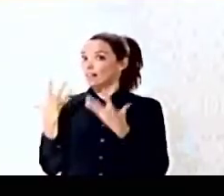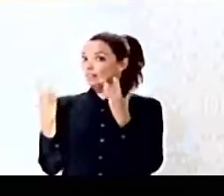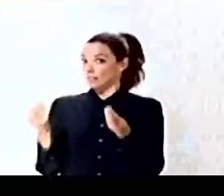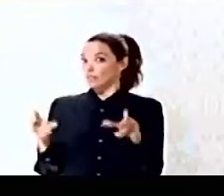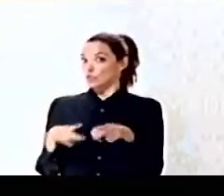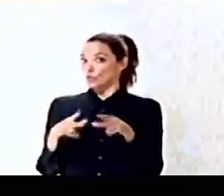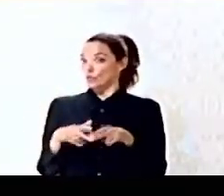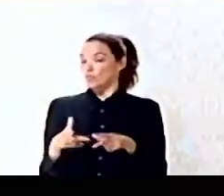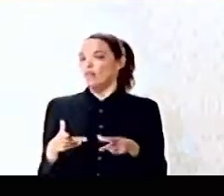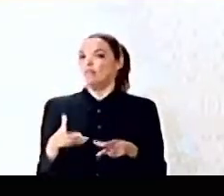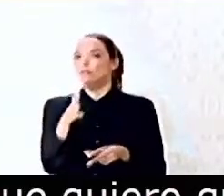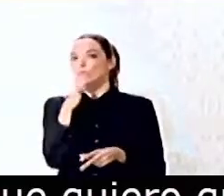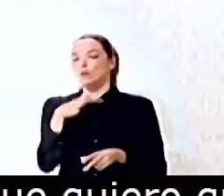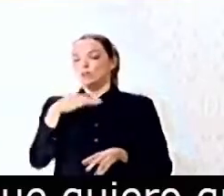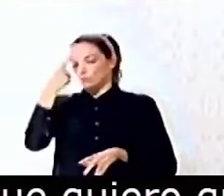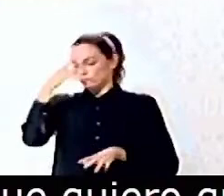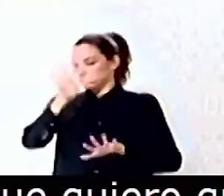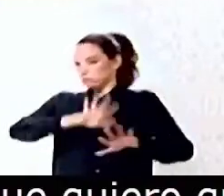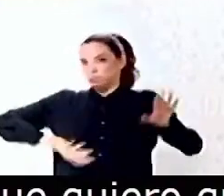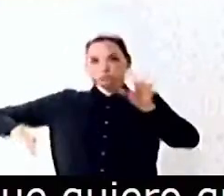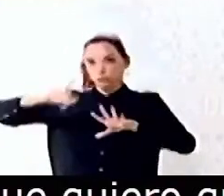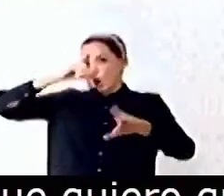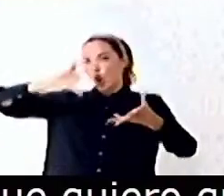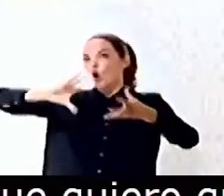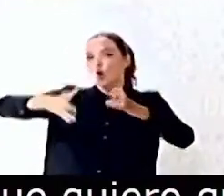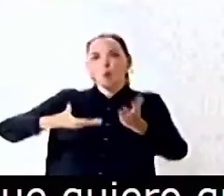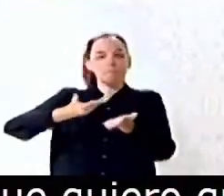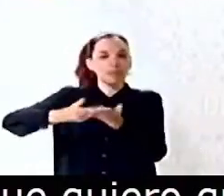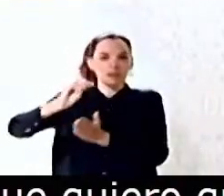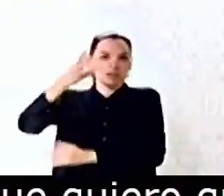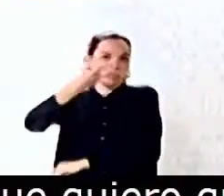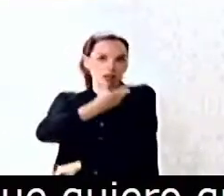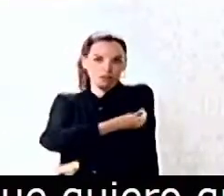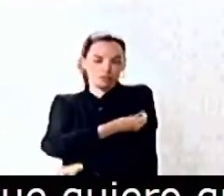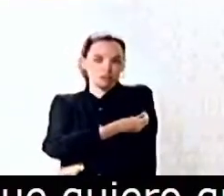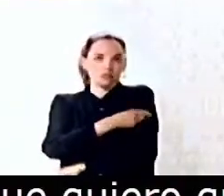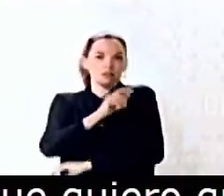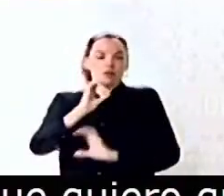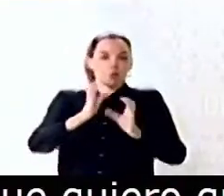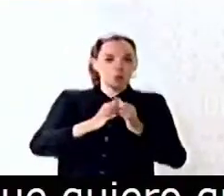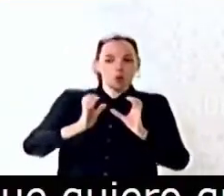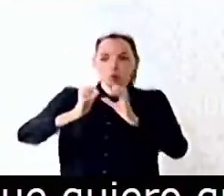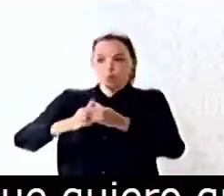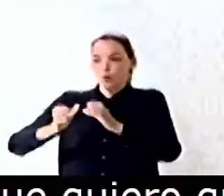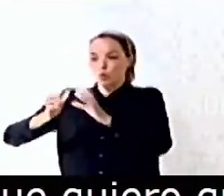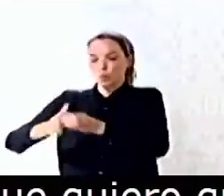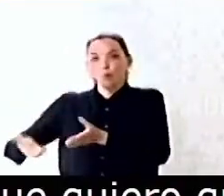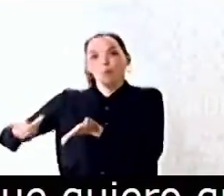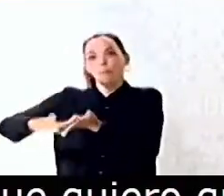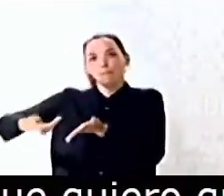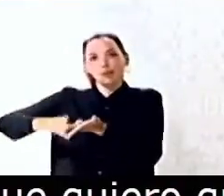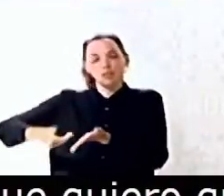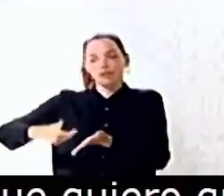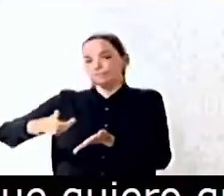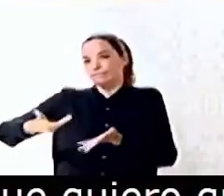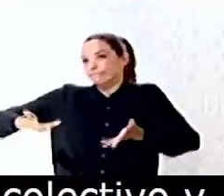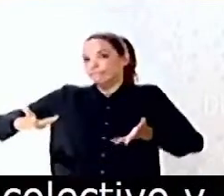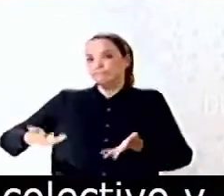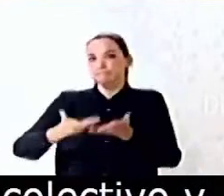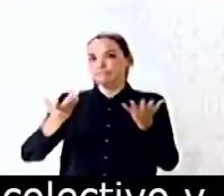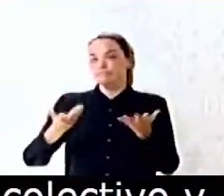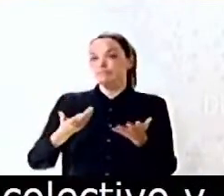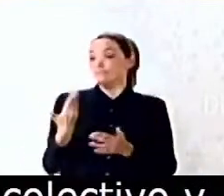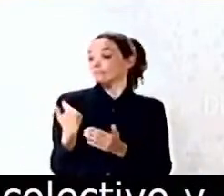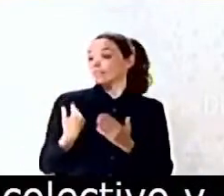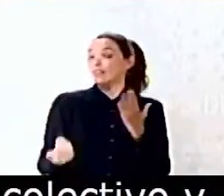sociedad, porque nos podemos volver locos ahora pidiendo la tercera dosis para este colectivo y tercera dosis para, yo qué sé, hace unos